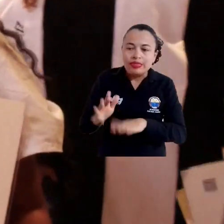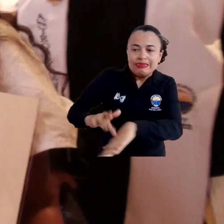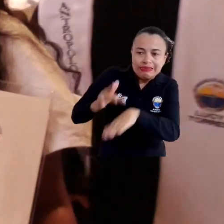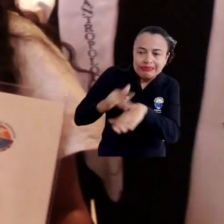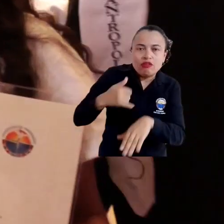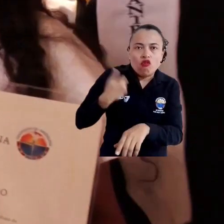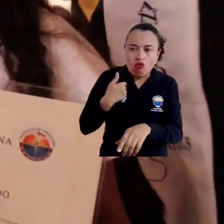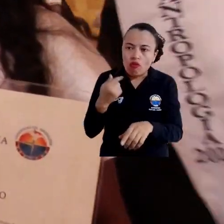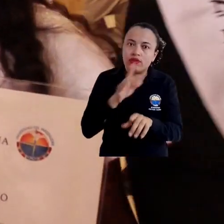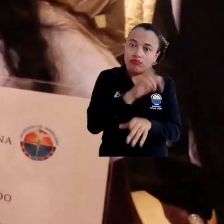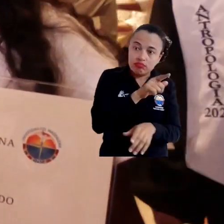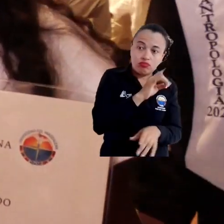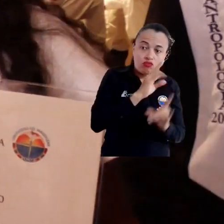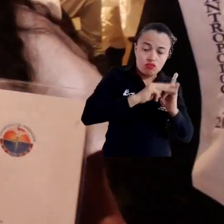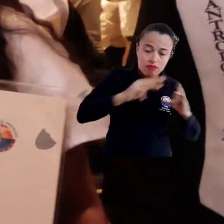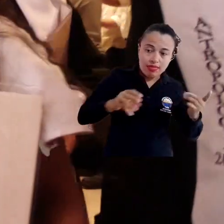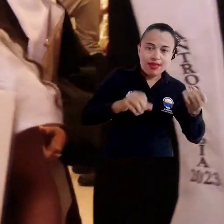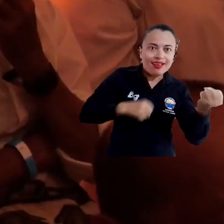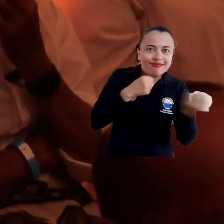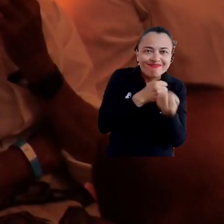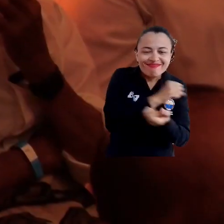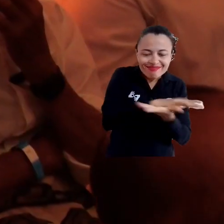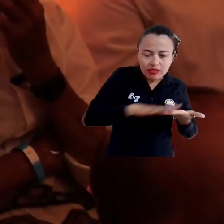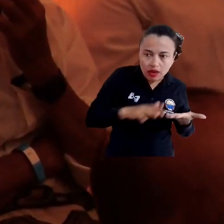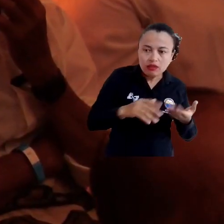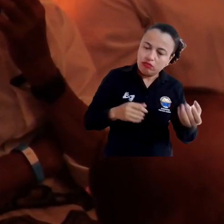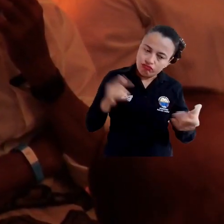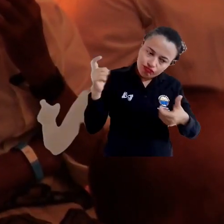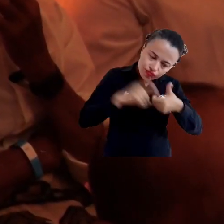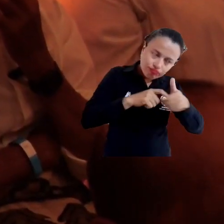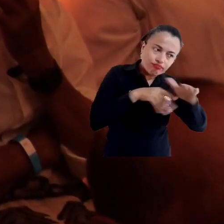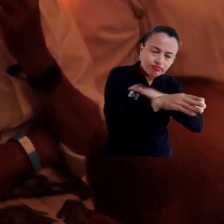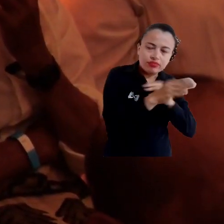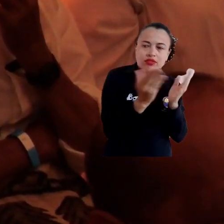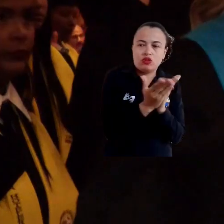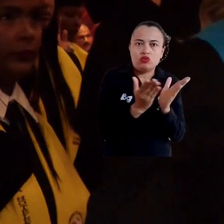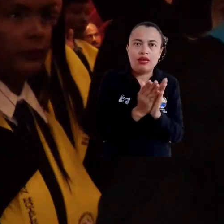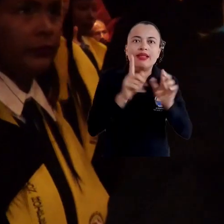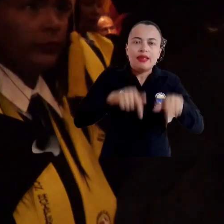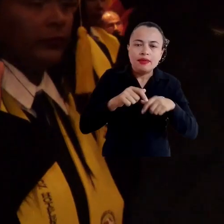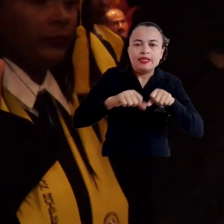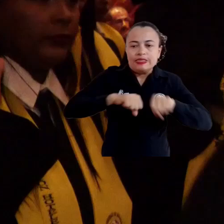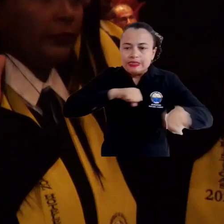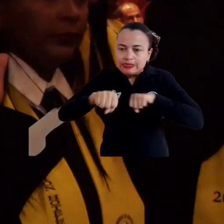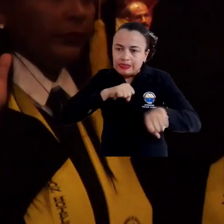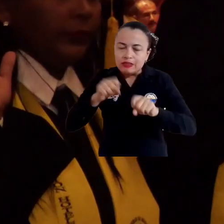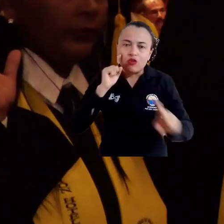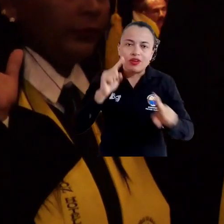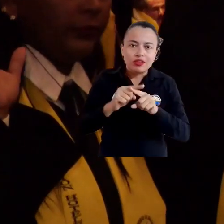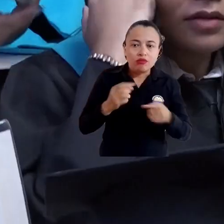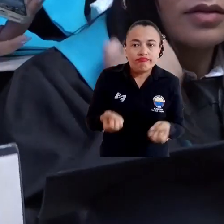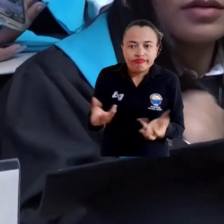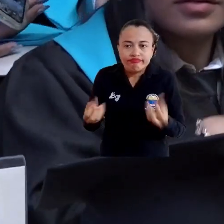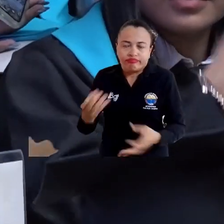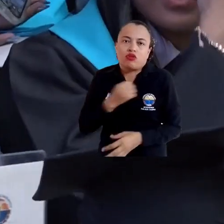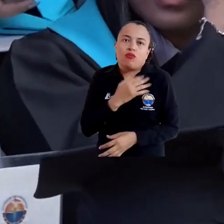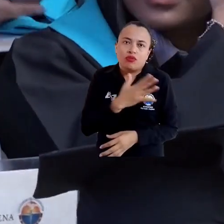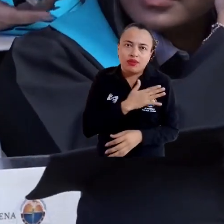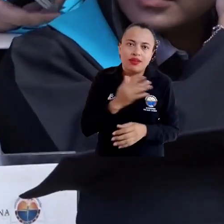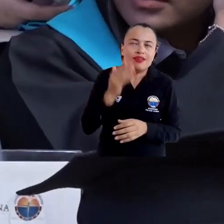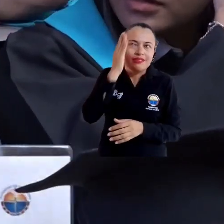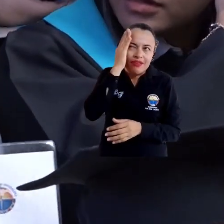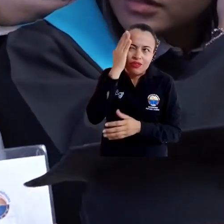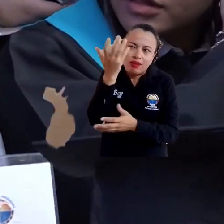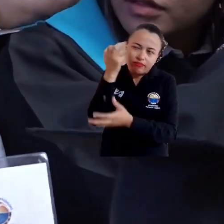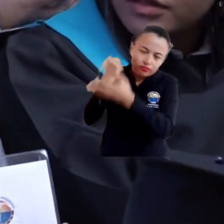a incentivar a más jóvenes a estudiar mediante la beca que otorga UniMagdalena y también ejercerán sus profesiones para gestionar oportunidades y conservar